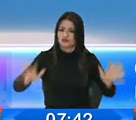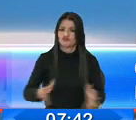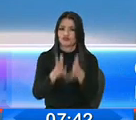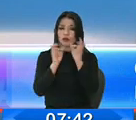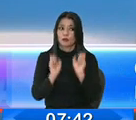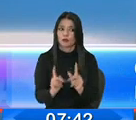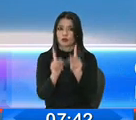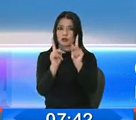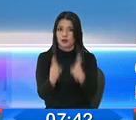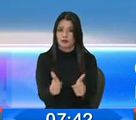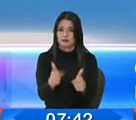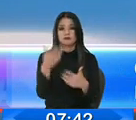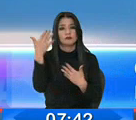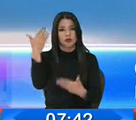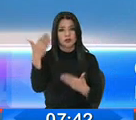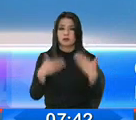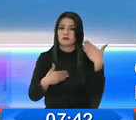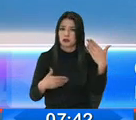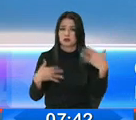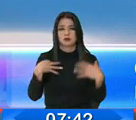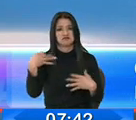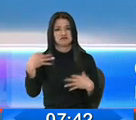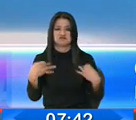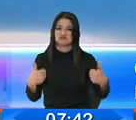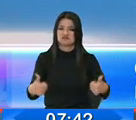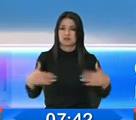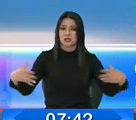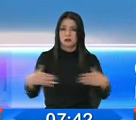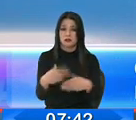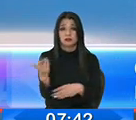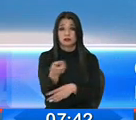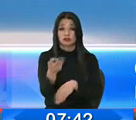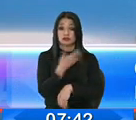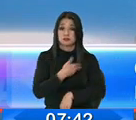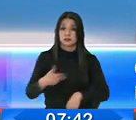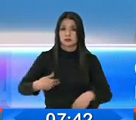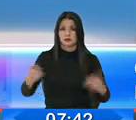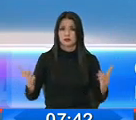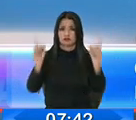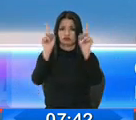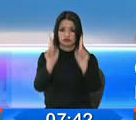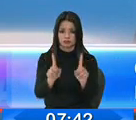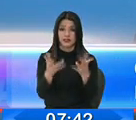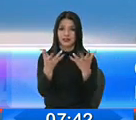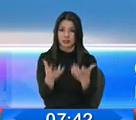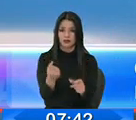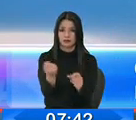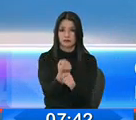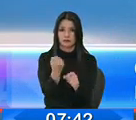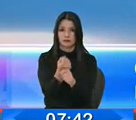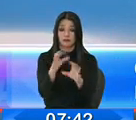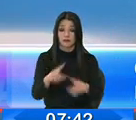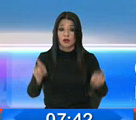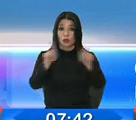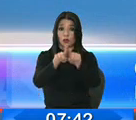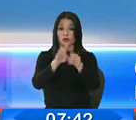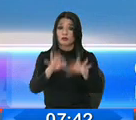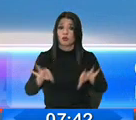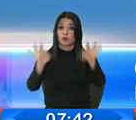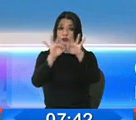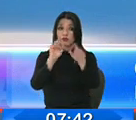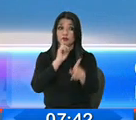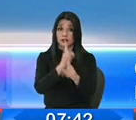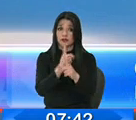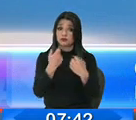que hay la voluntad política. Hay la voluntad política de ambos presidentes que señalaron que el acuerdo es importante y que se debe reconocer